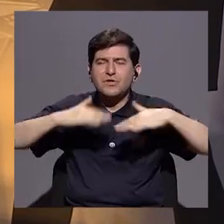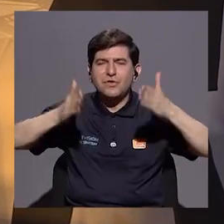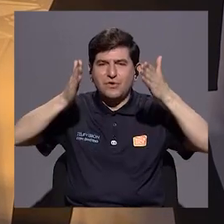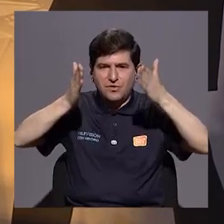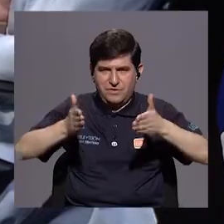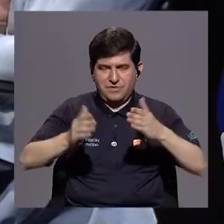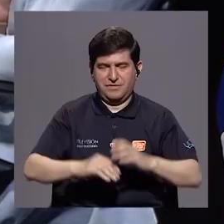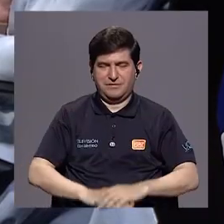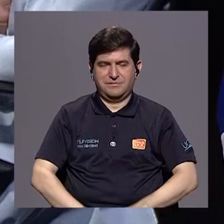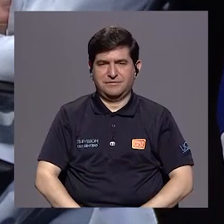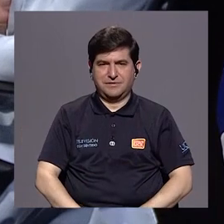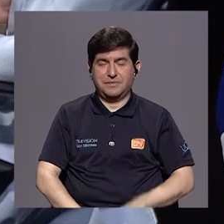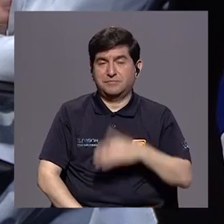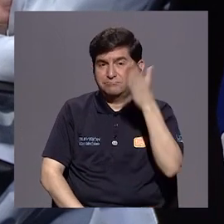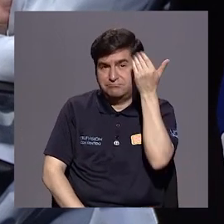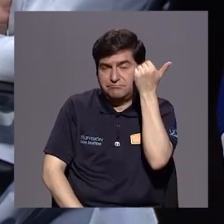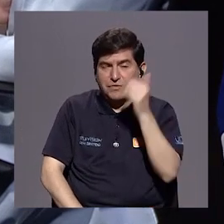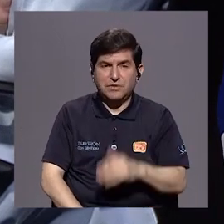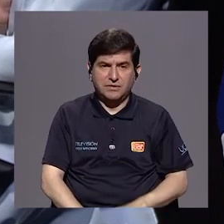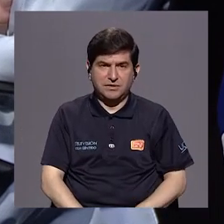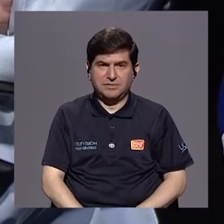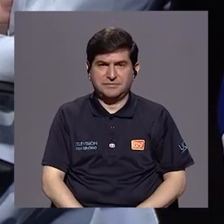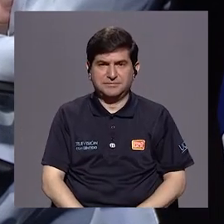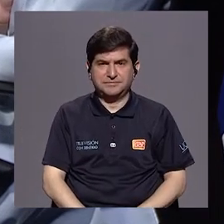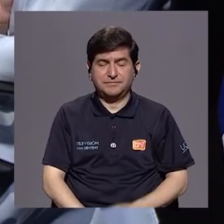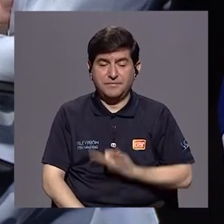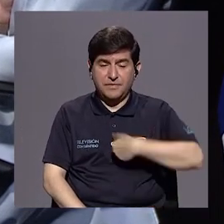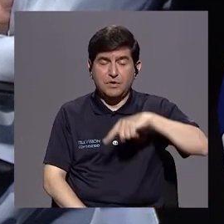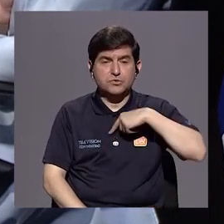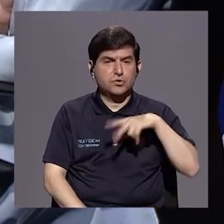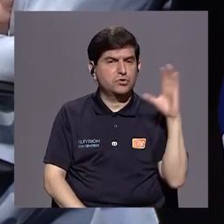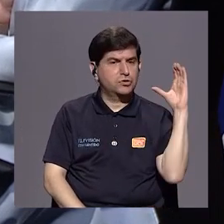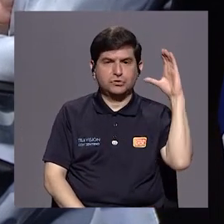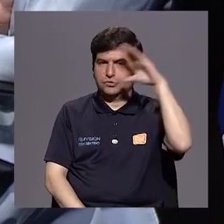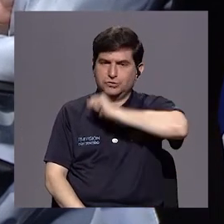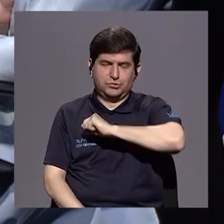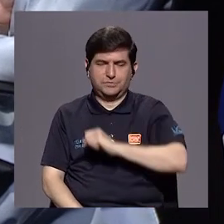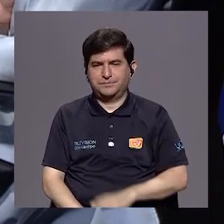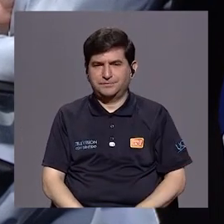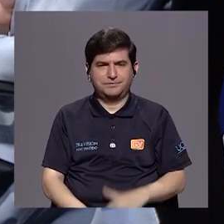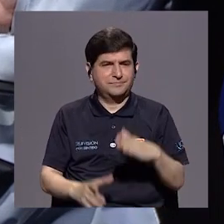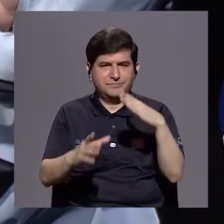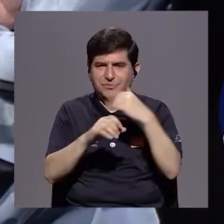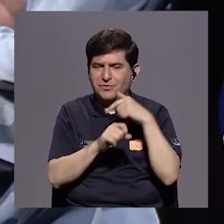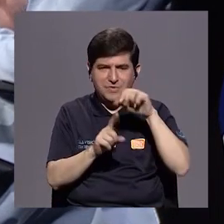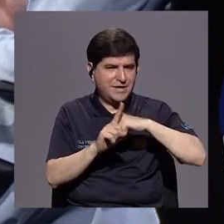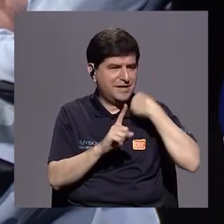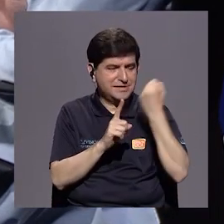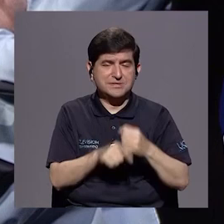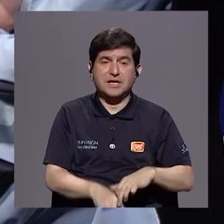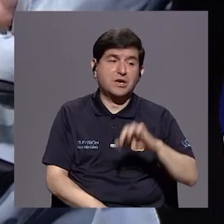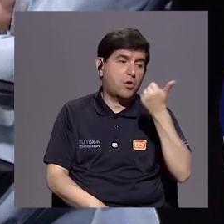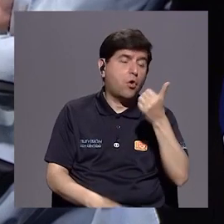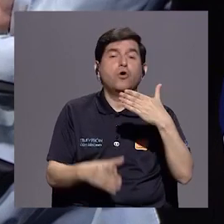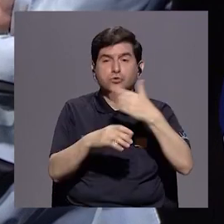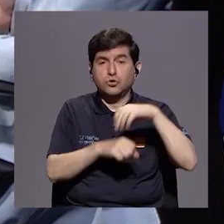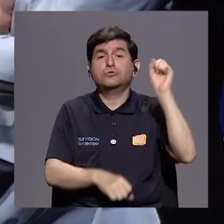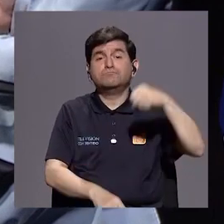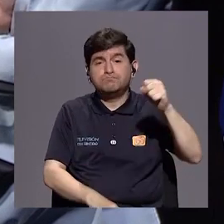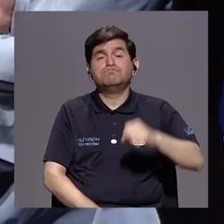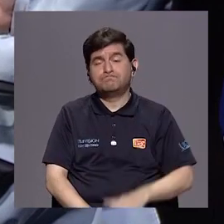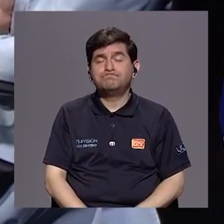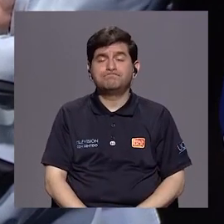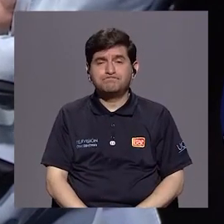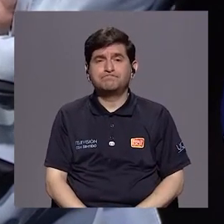de algunos porque lo que pasa es que nosotros nos damos cuenta que si no hacemos eso lo hace del vecino